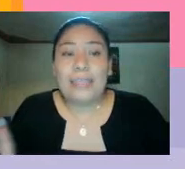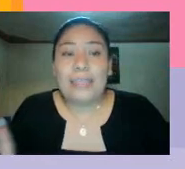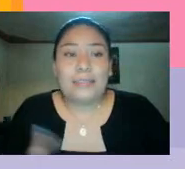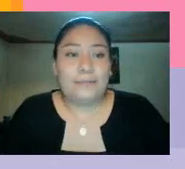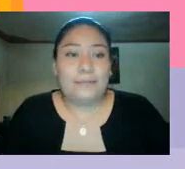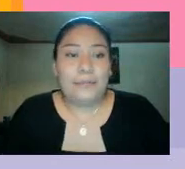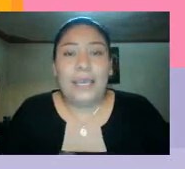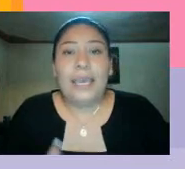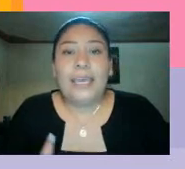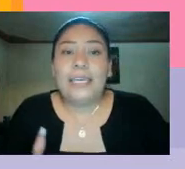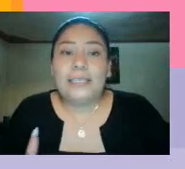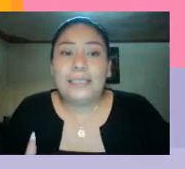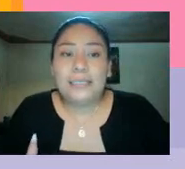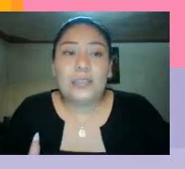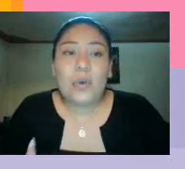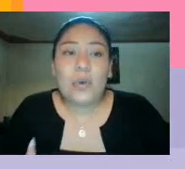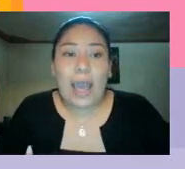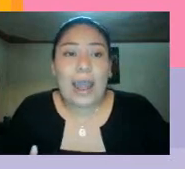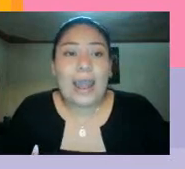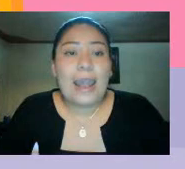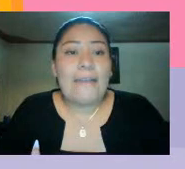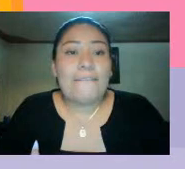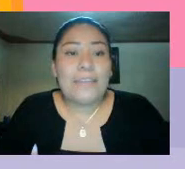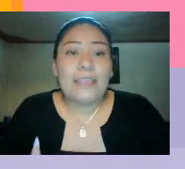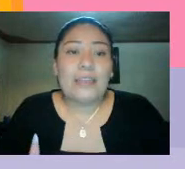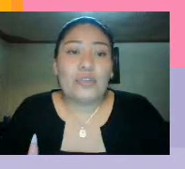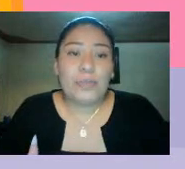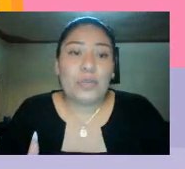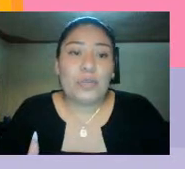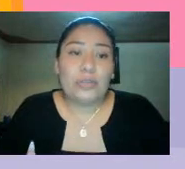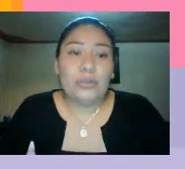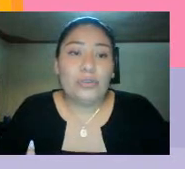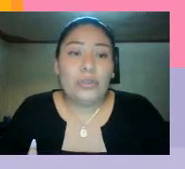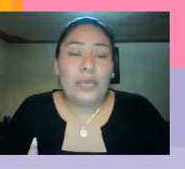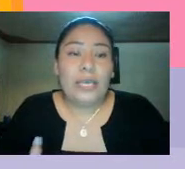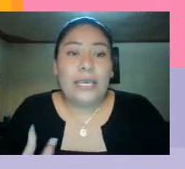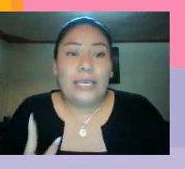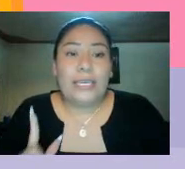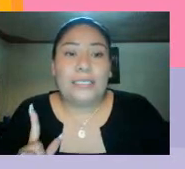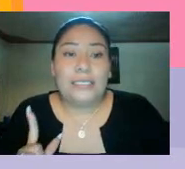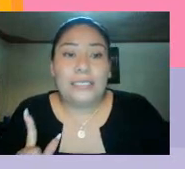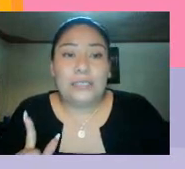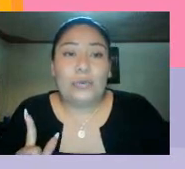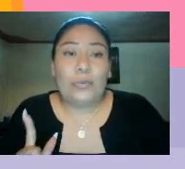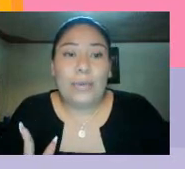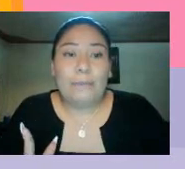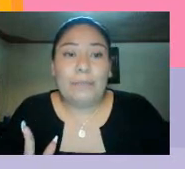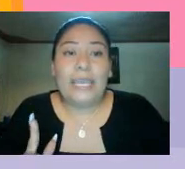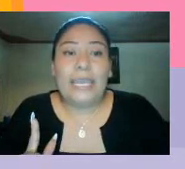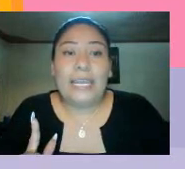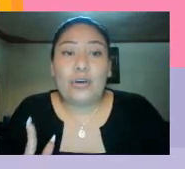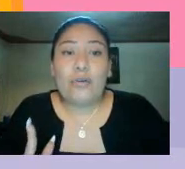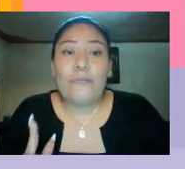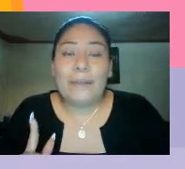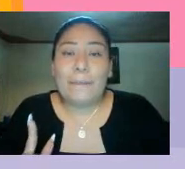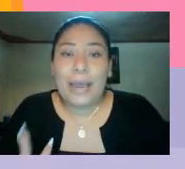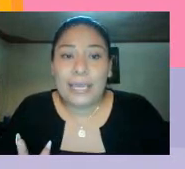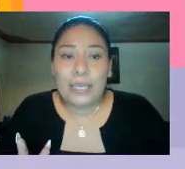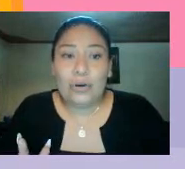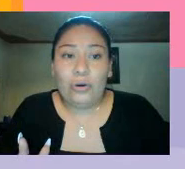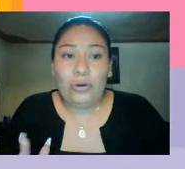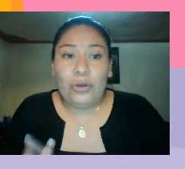de hadas? Inciso A. La vida de los pingüinos. Inciso B. El